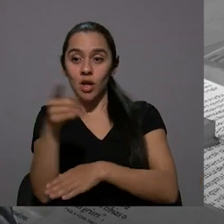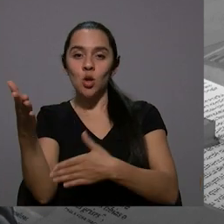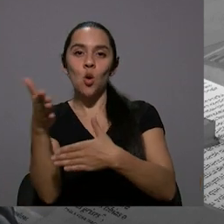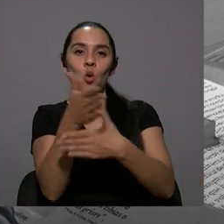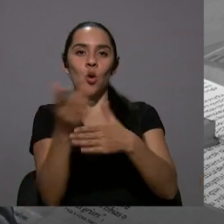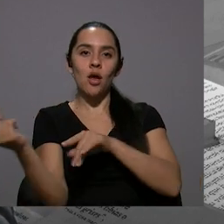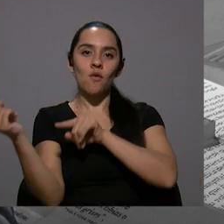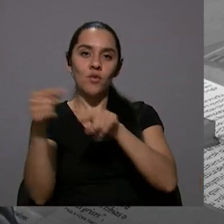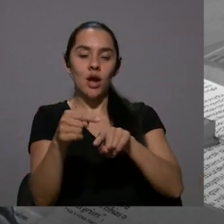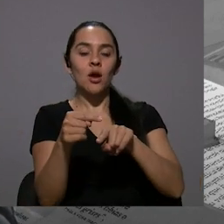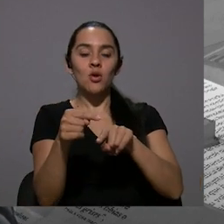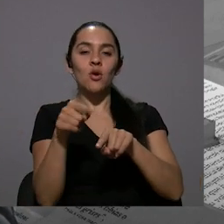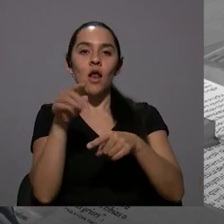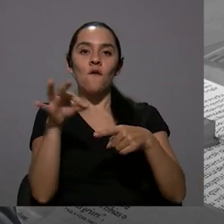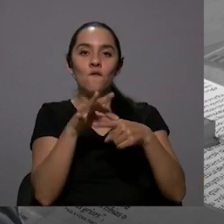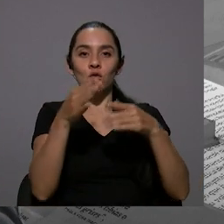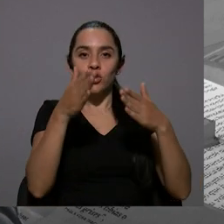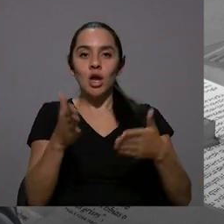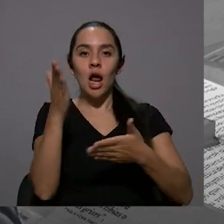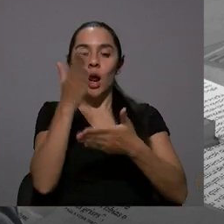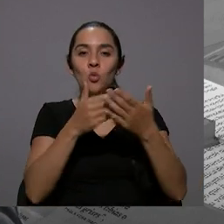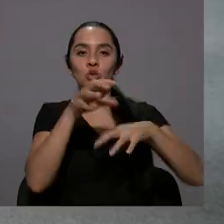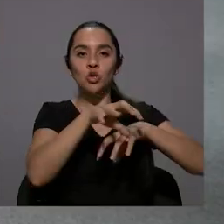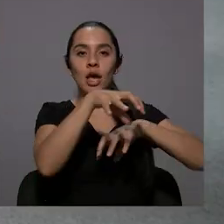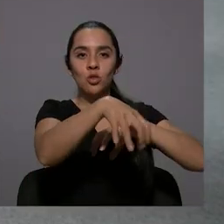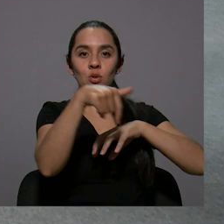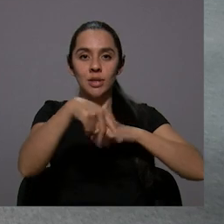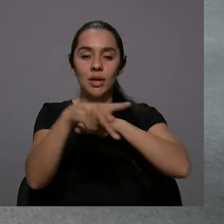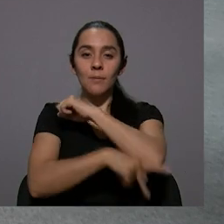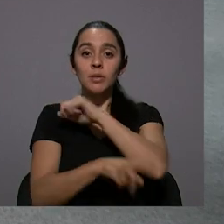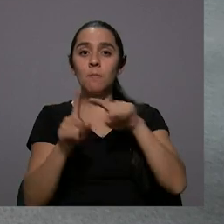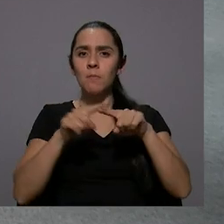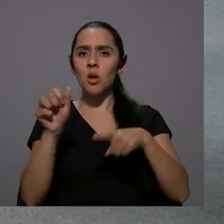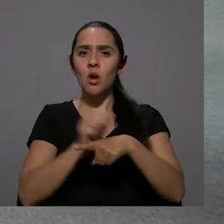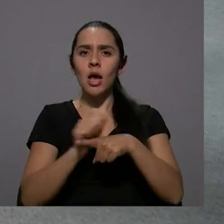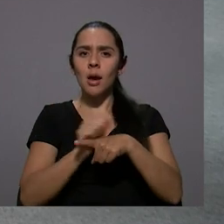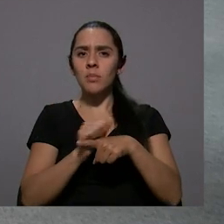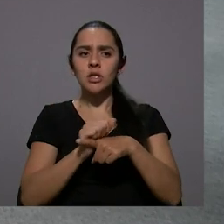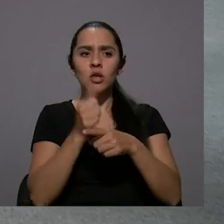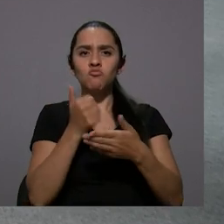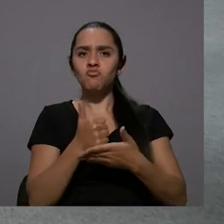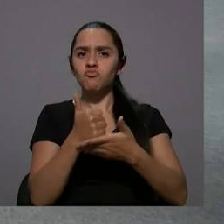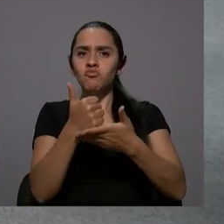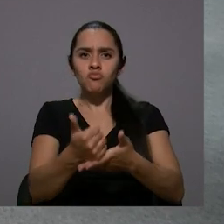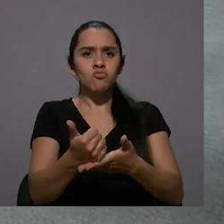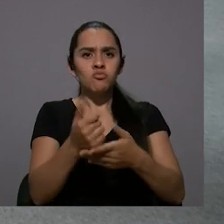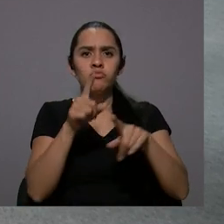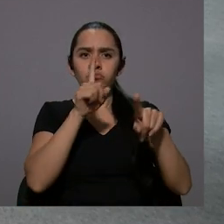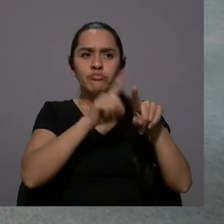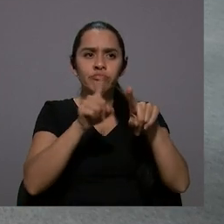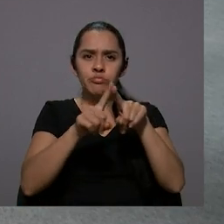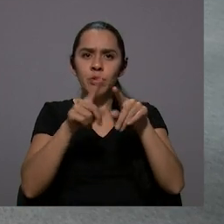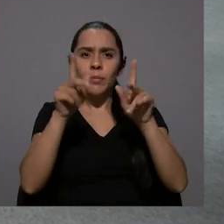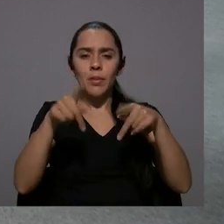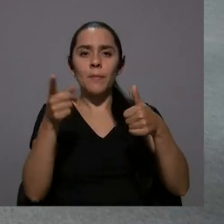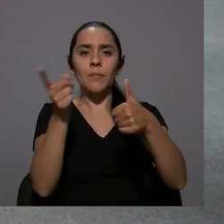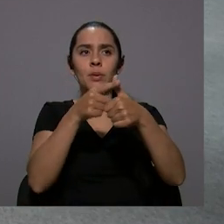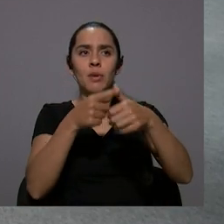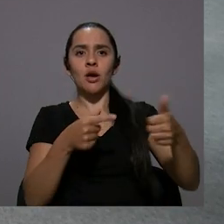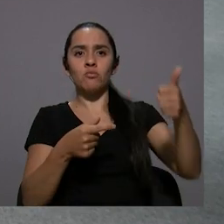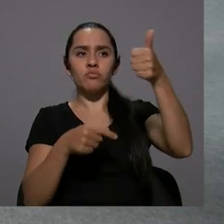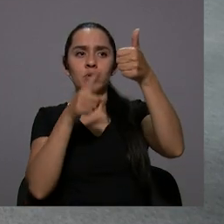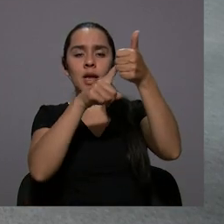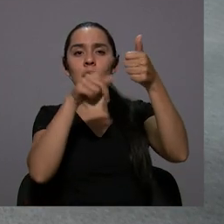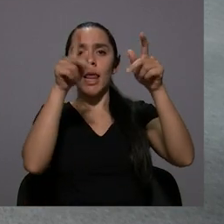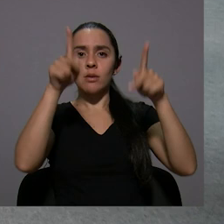funcionarios en algunos en algunos cantones del país pero en realidad la capacitación fue enc cascada verdad les les primero nuestros funcionarios